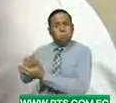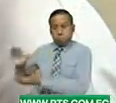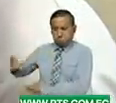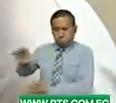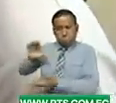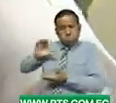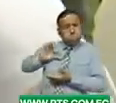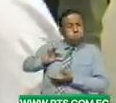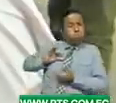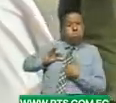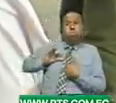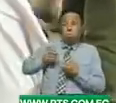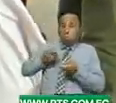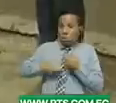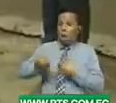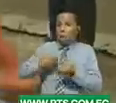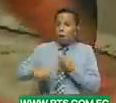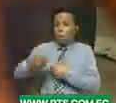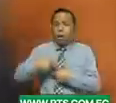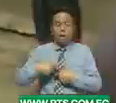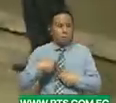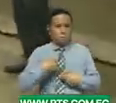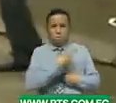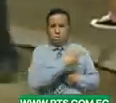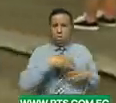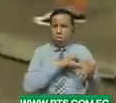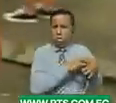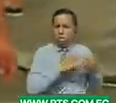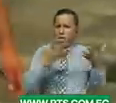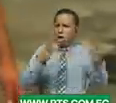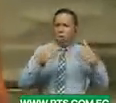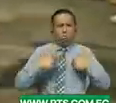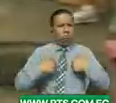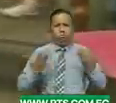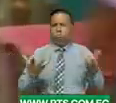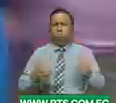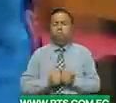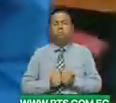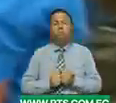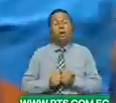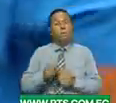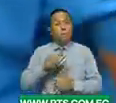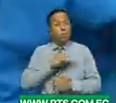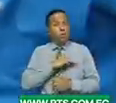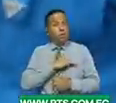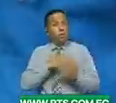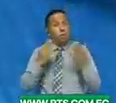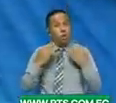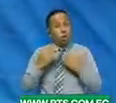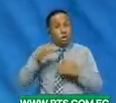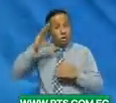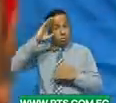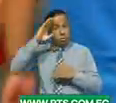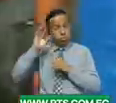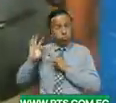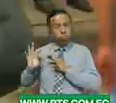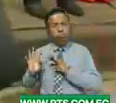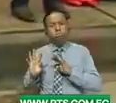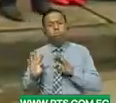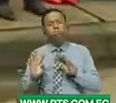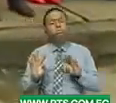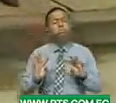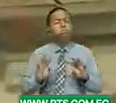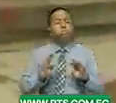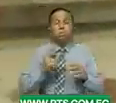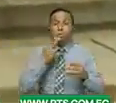por suerte, nada que ver. En todo caso, el personal de justicia y vigilancia de la Municipalidad de Guayaquil procedió una vez más a notificar